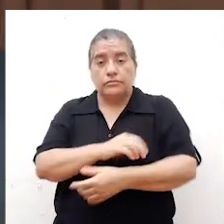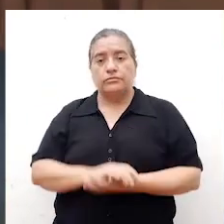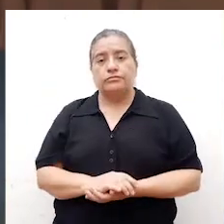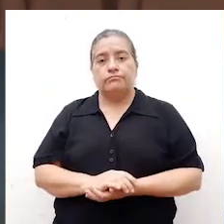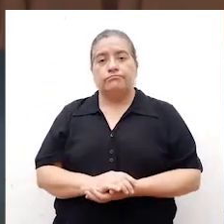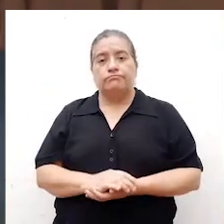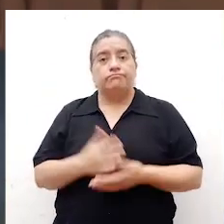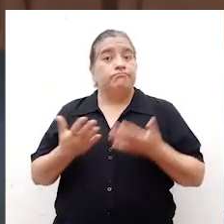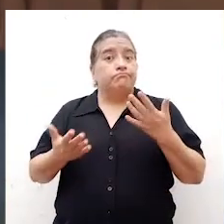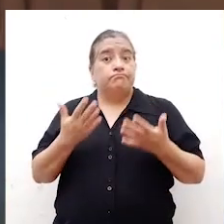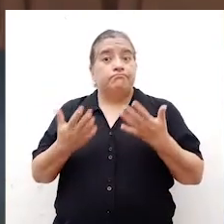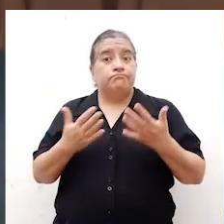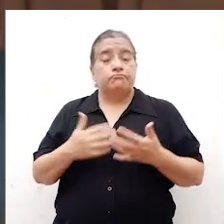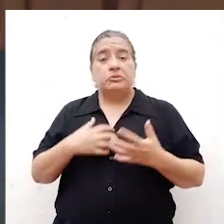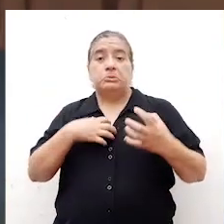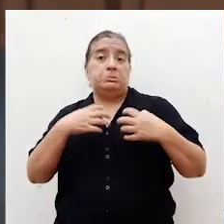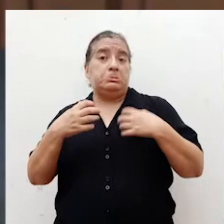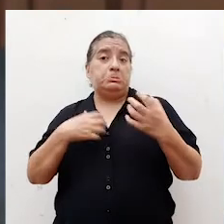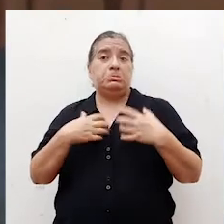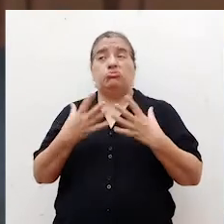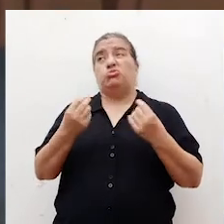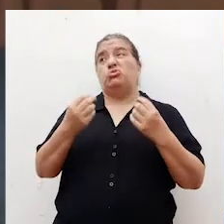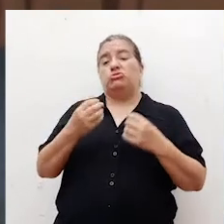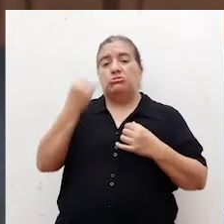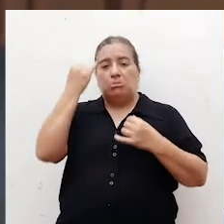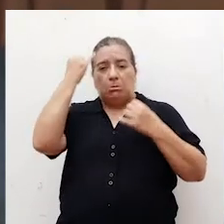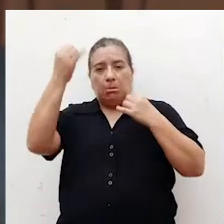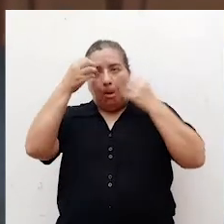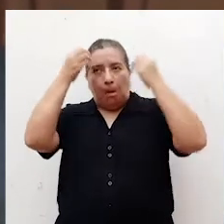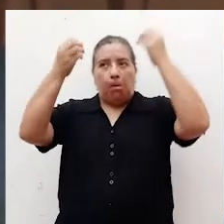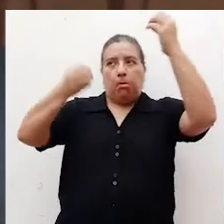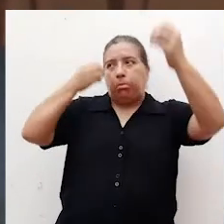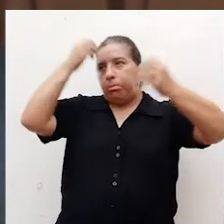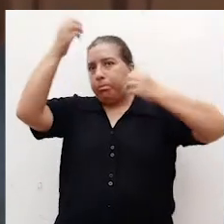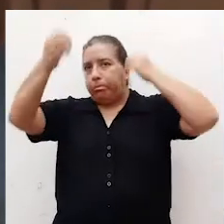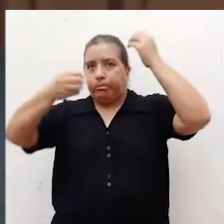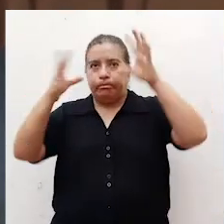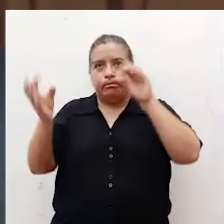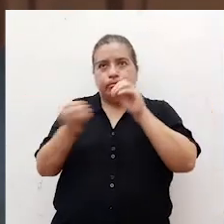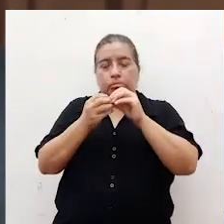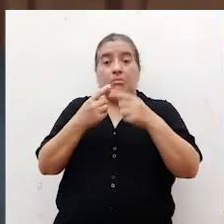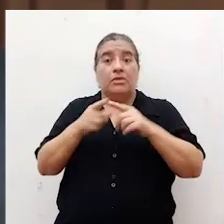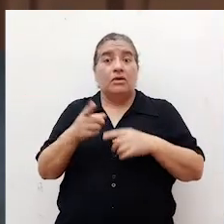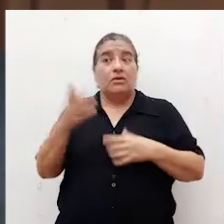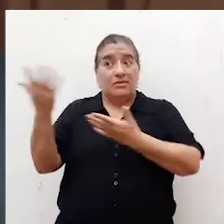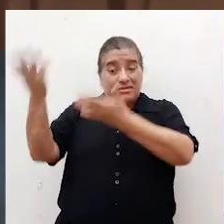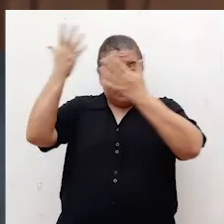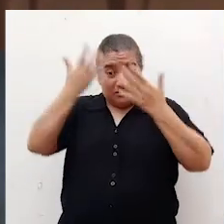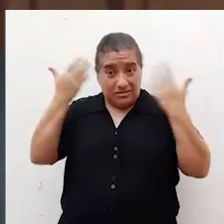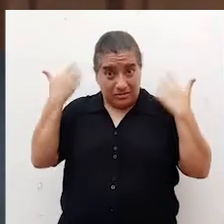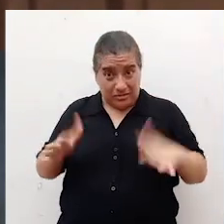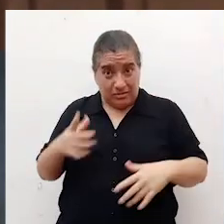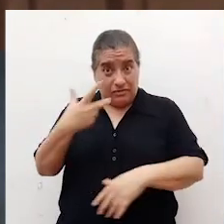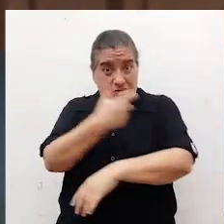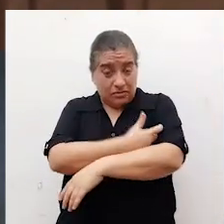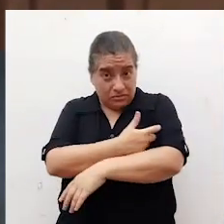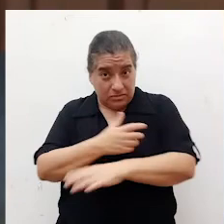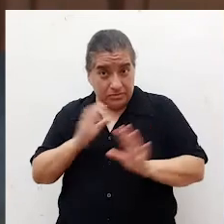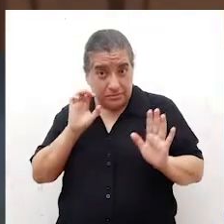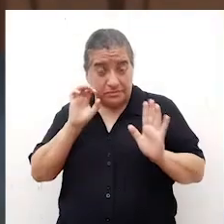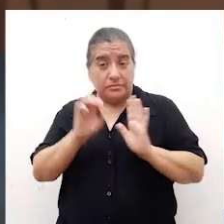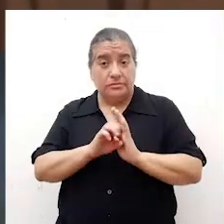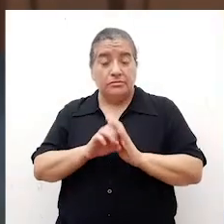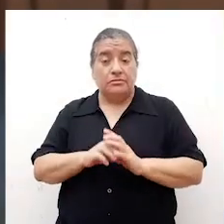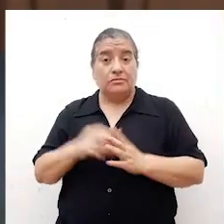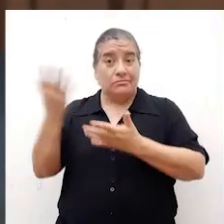que a lo largo de todo el país, a lo largo de todo el año, han tenido, como dije, reuniones, supervisiones, coordinaciones